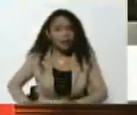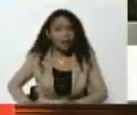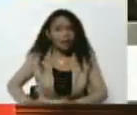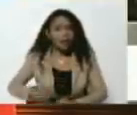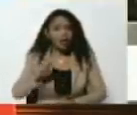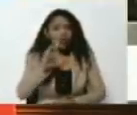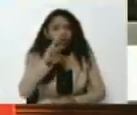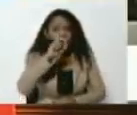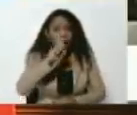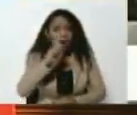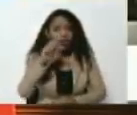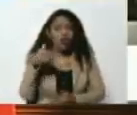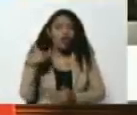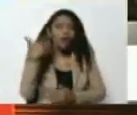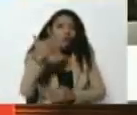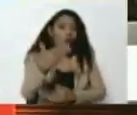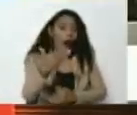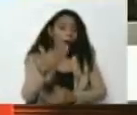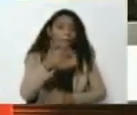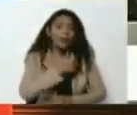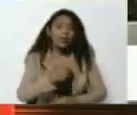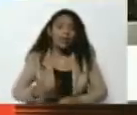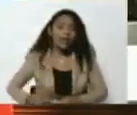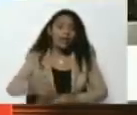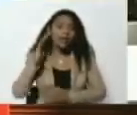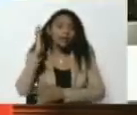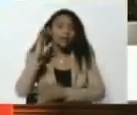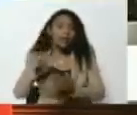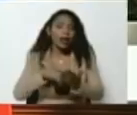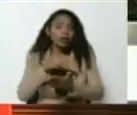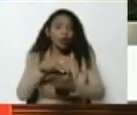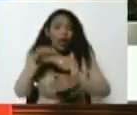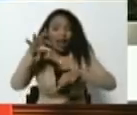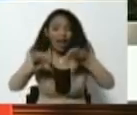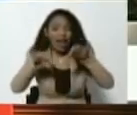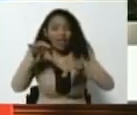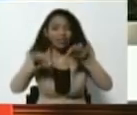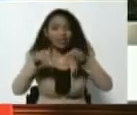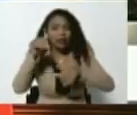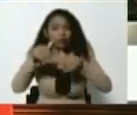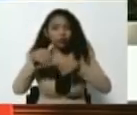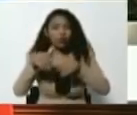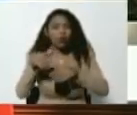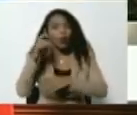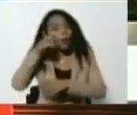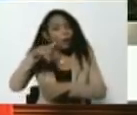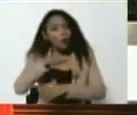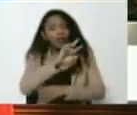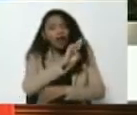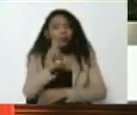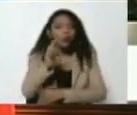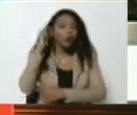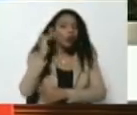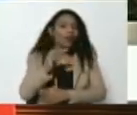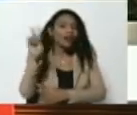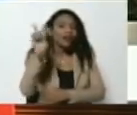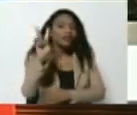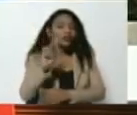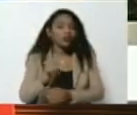2 años después es presidente de la Asamblea Nacional, electa por el pueblo de la República Bolivariana de